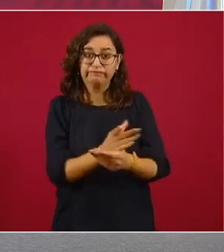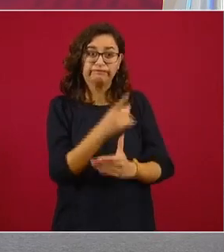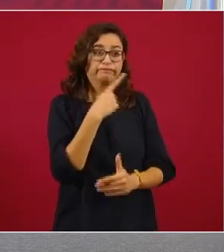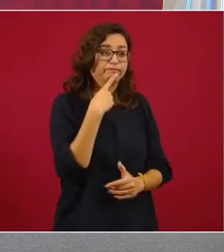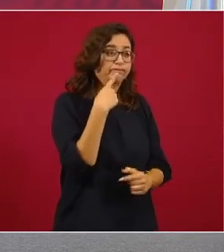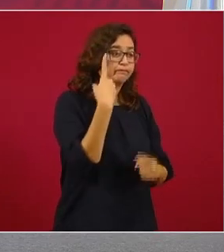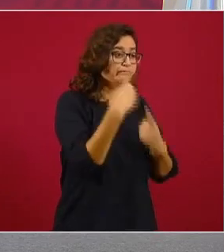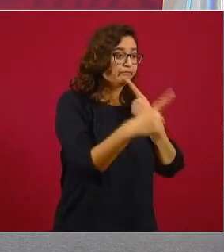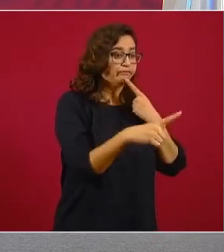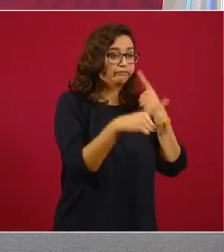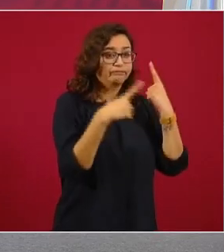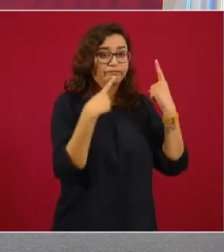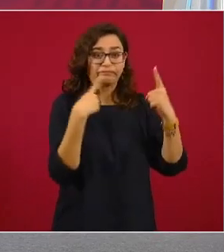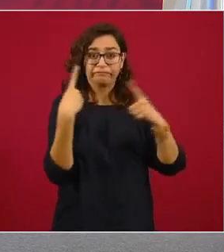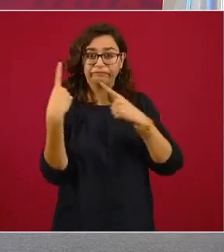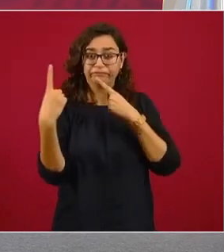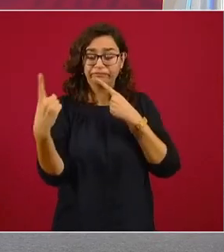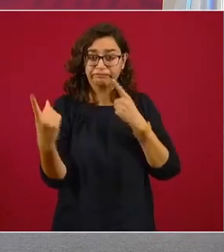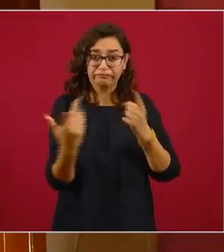limitarnos a buscar